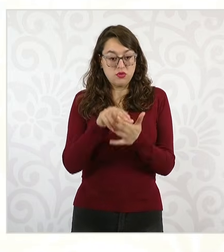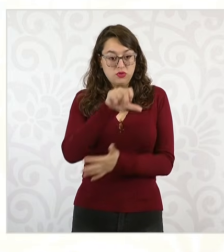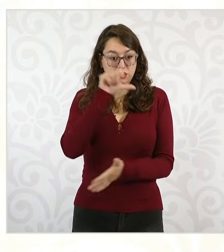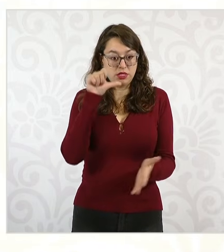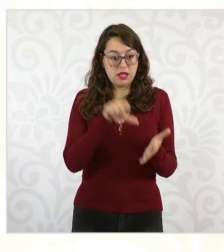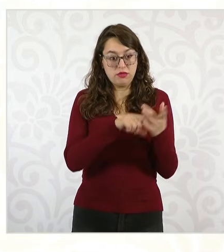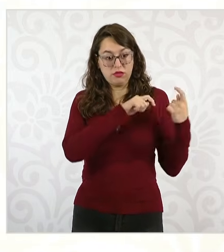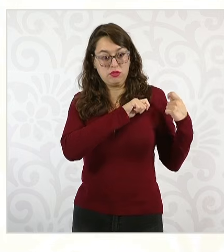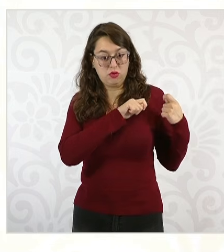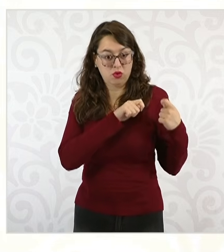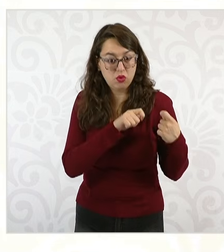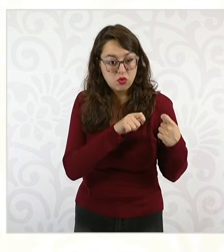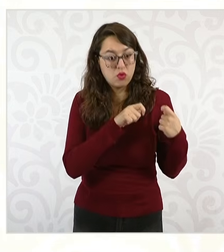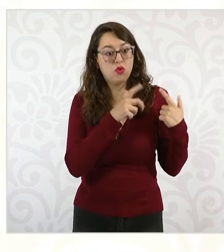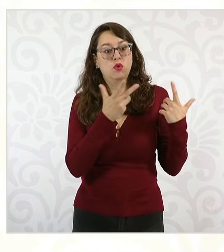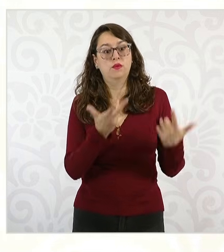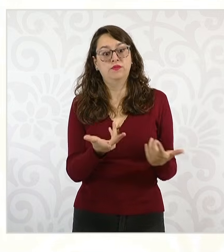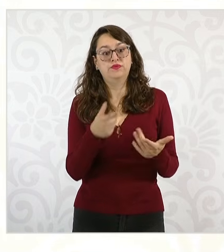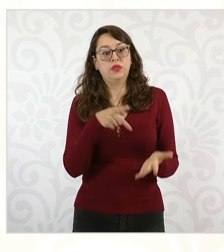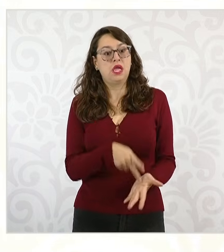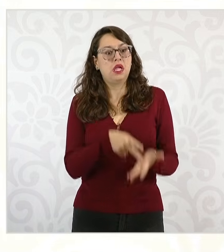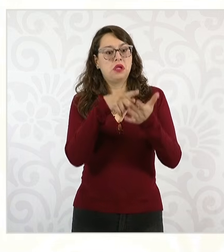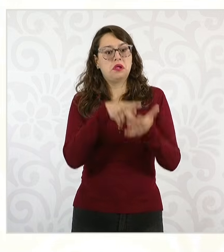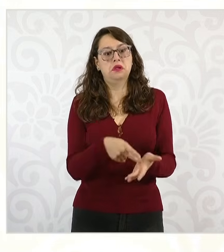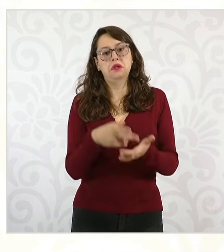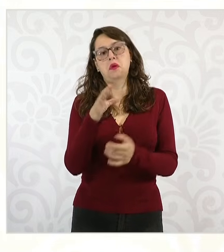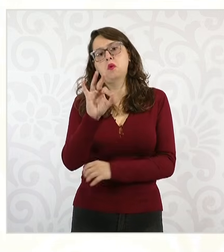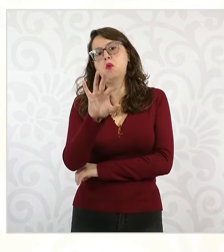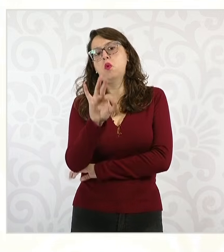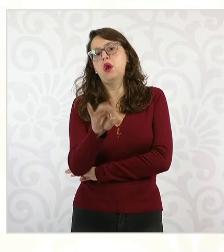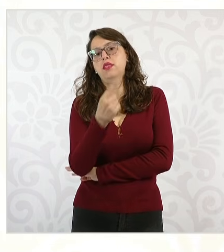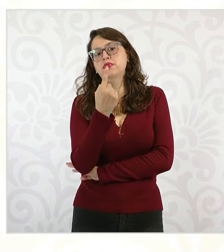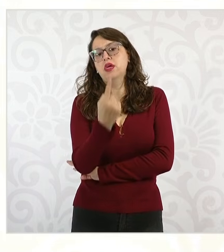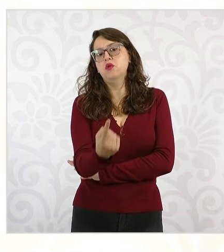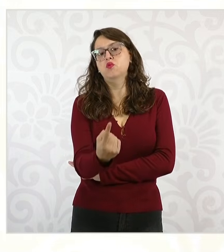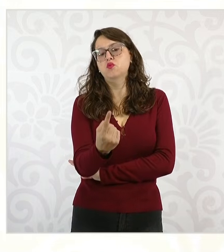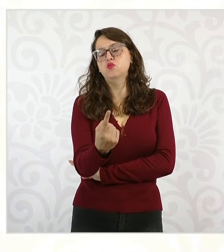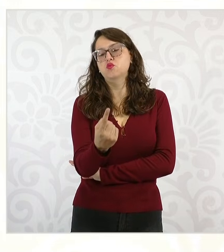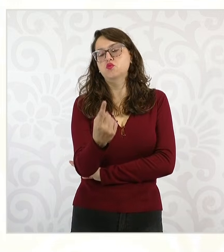abasto ubicamos el precio promedio del kilo de papa blanca en 41, casi